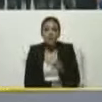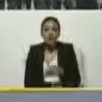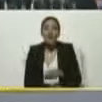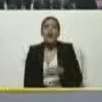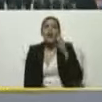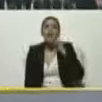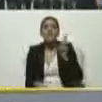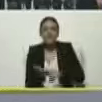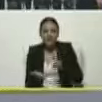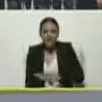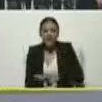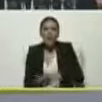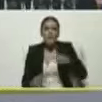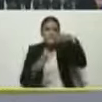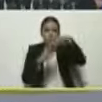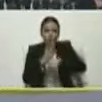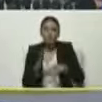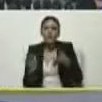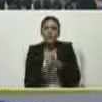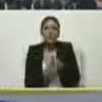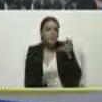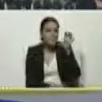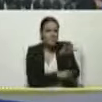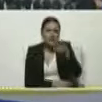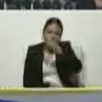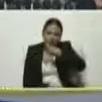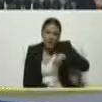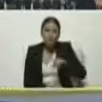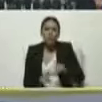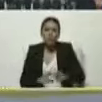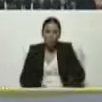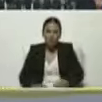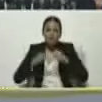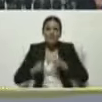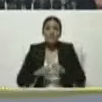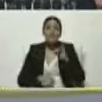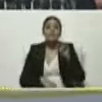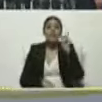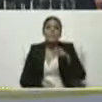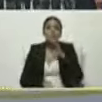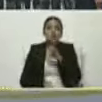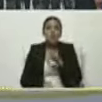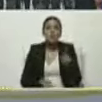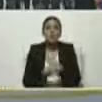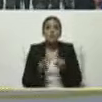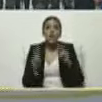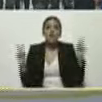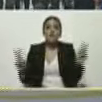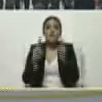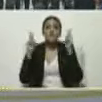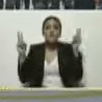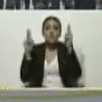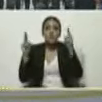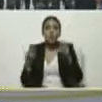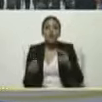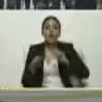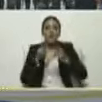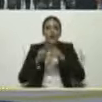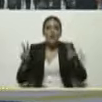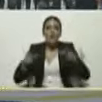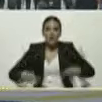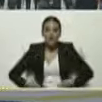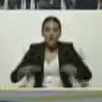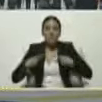profunda de una patria que ha resistido y somos la victoria de la paz y la vida. Nosotros somos una